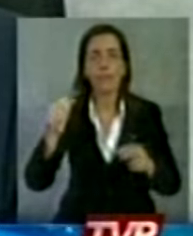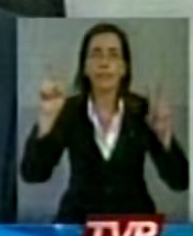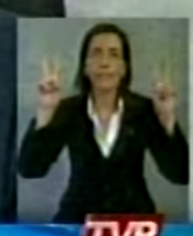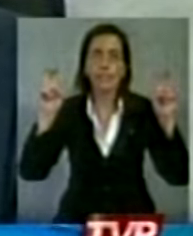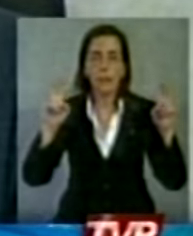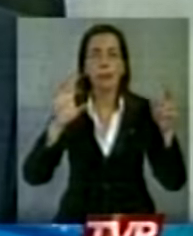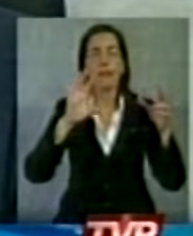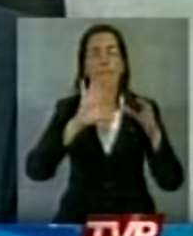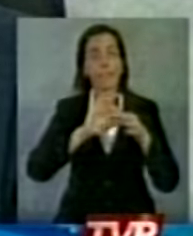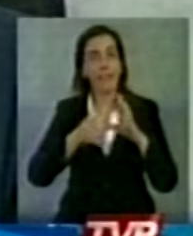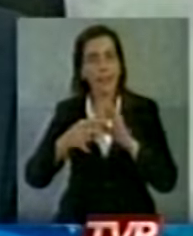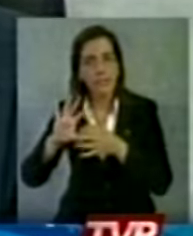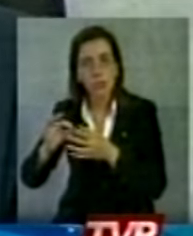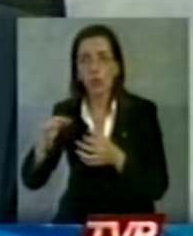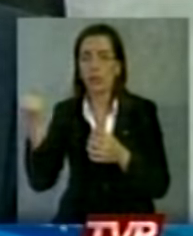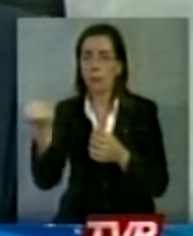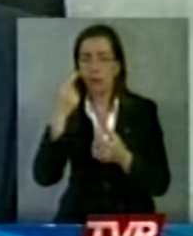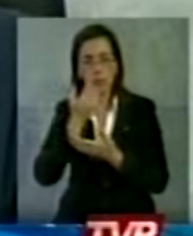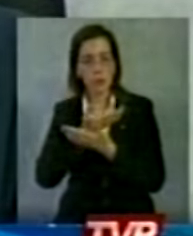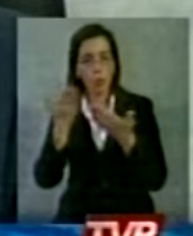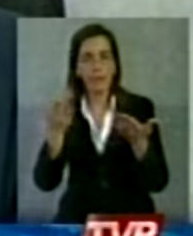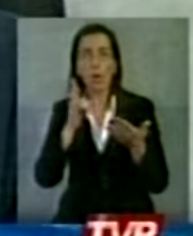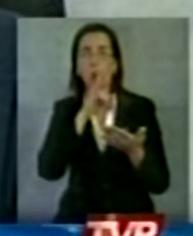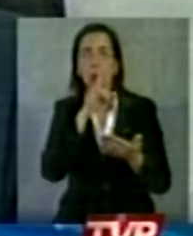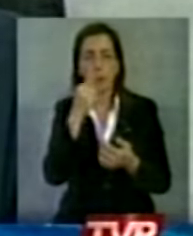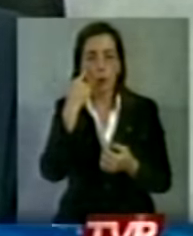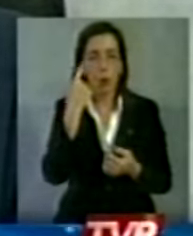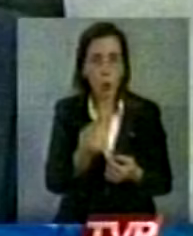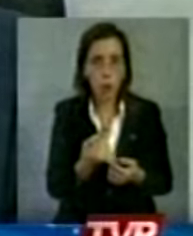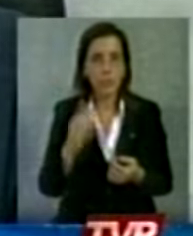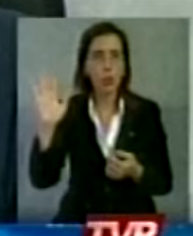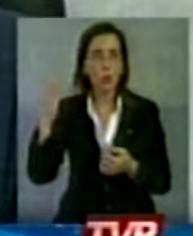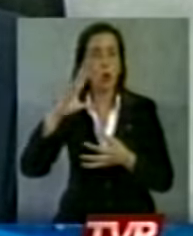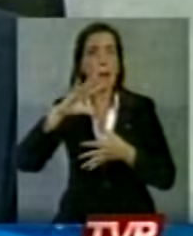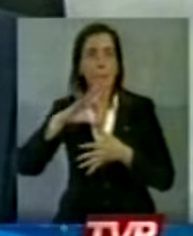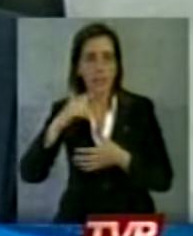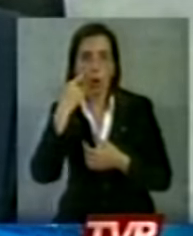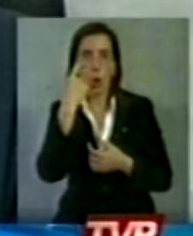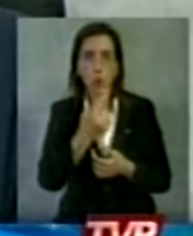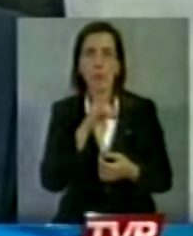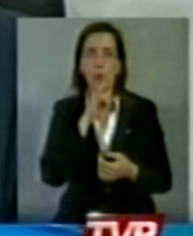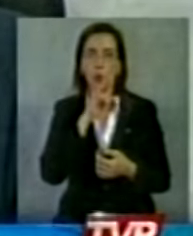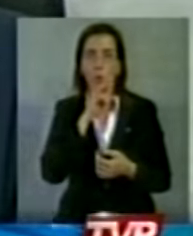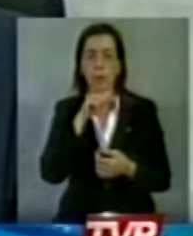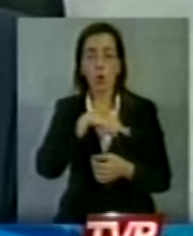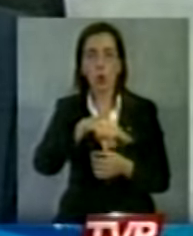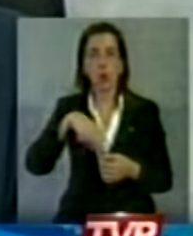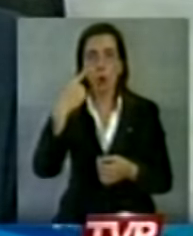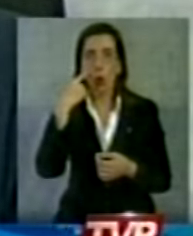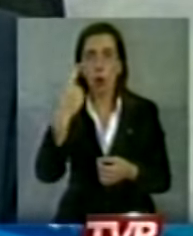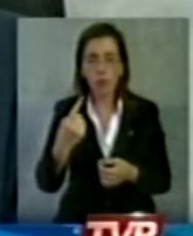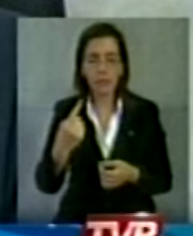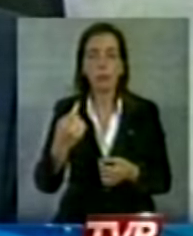federal, de nuestra referencia americana. Somos miembros de una nación que a lo